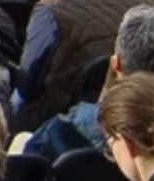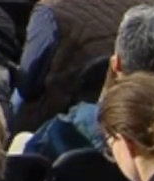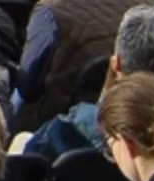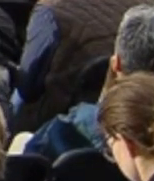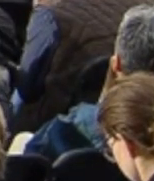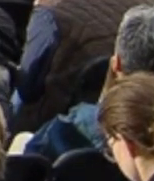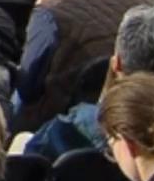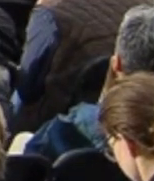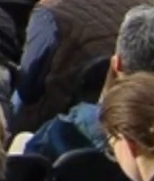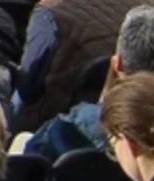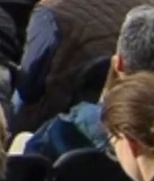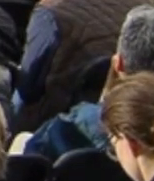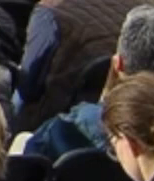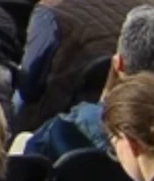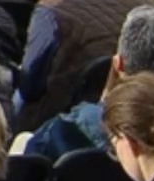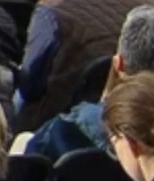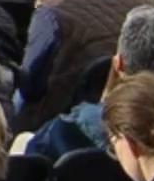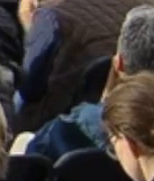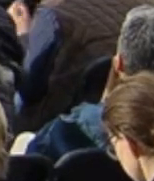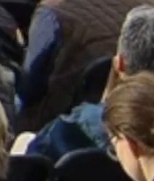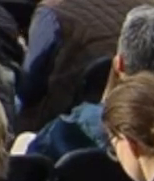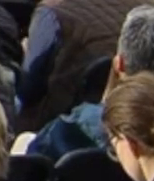En Dinamarca,